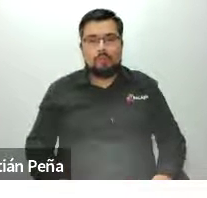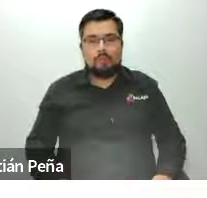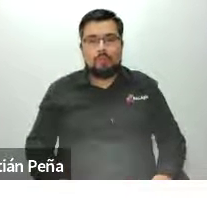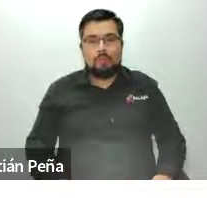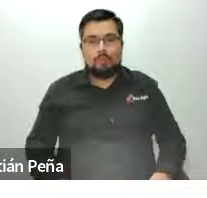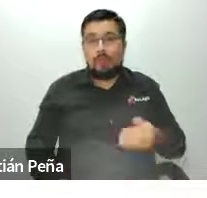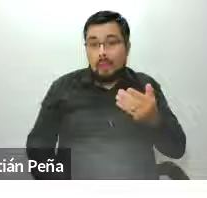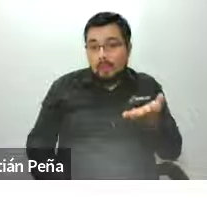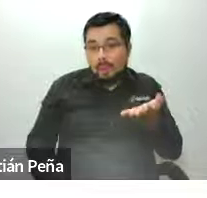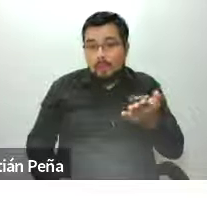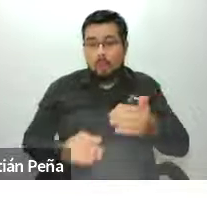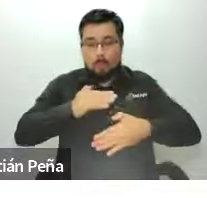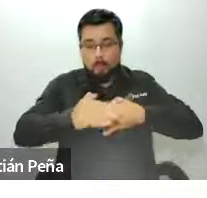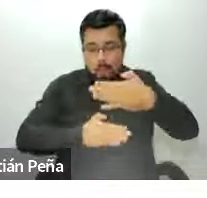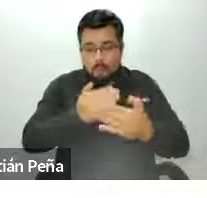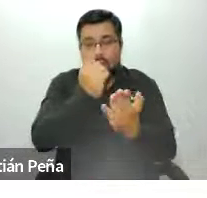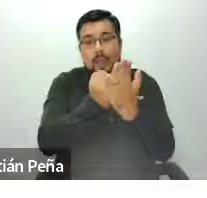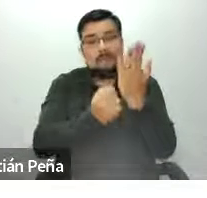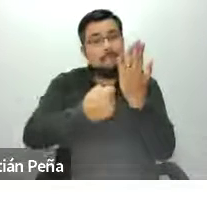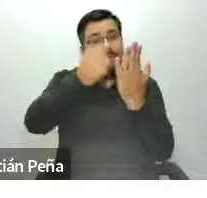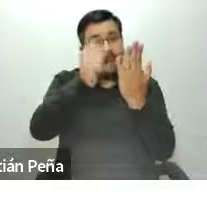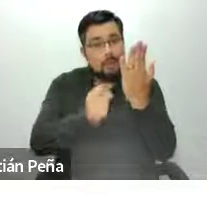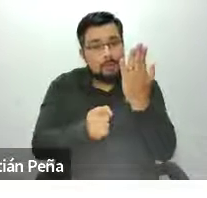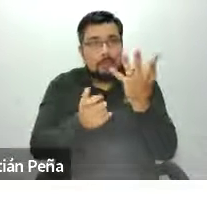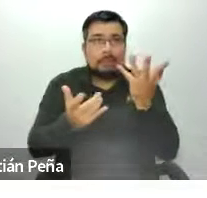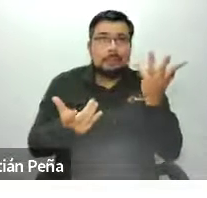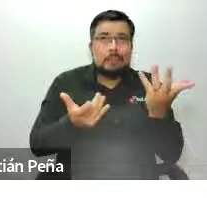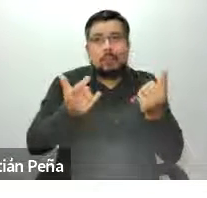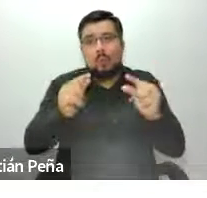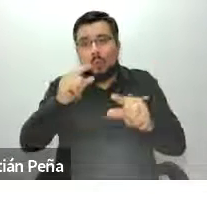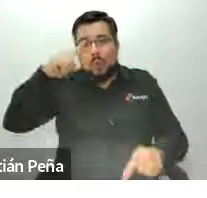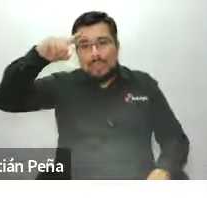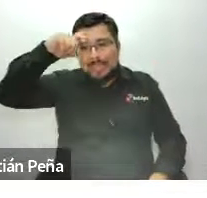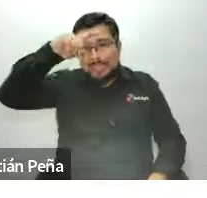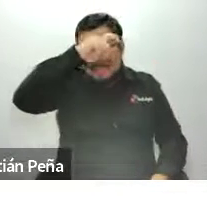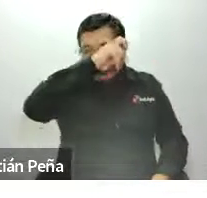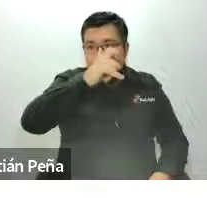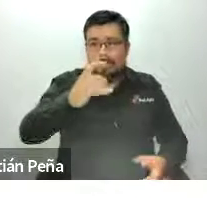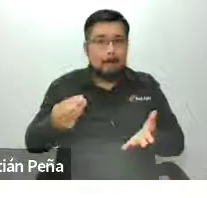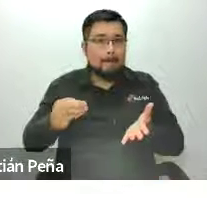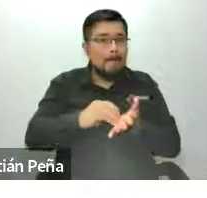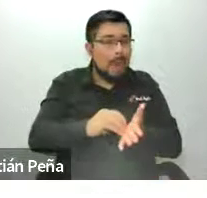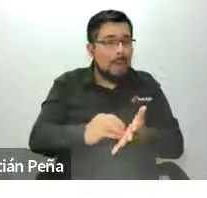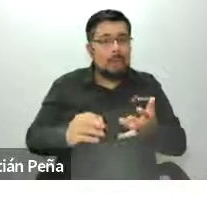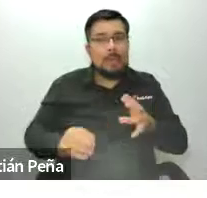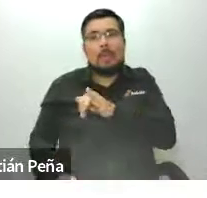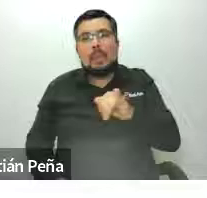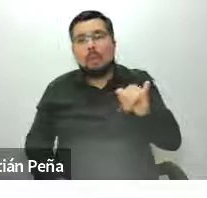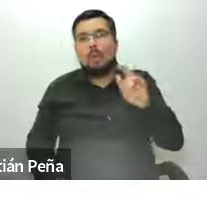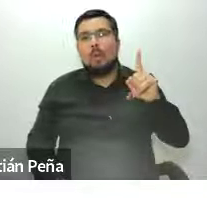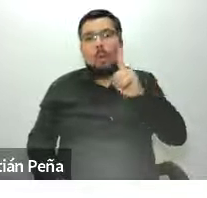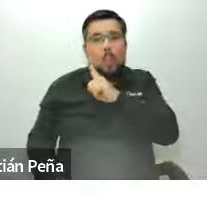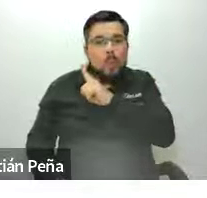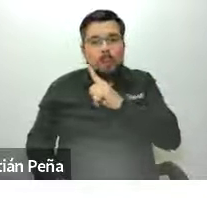de validación se complejizaron un poco más, ¿no es cierto? Y pudieron finalmente dar con